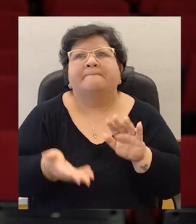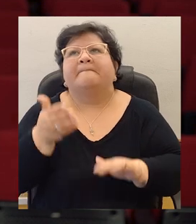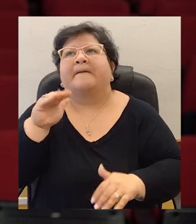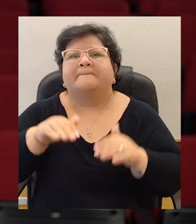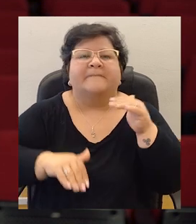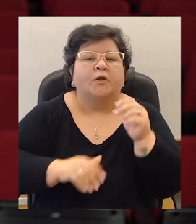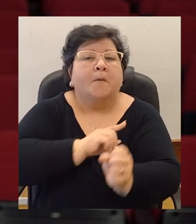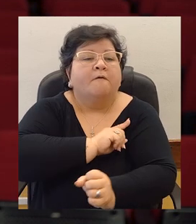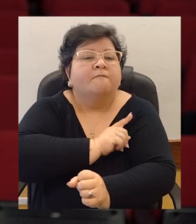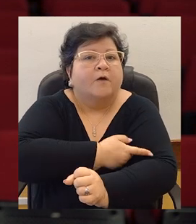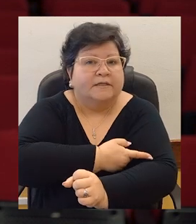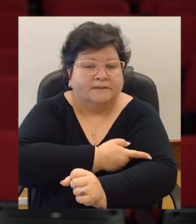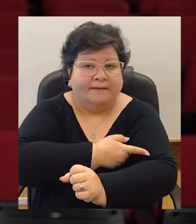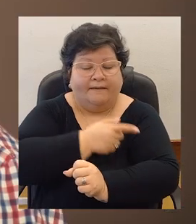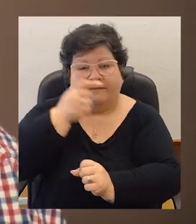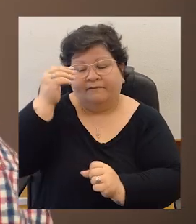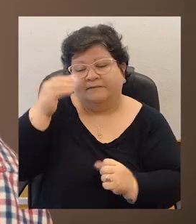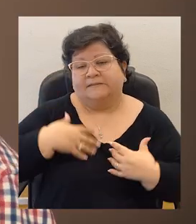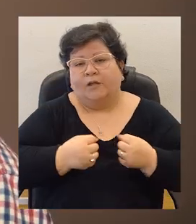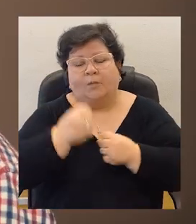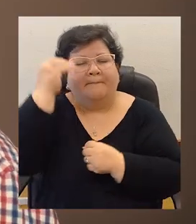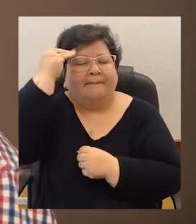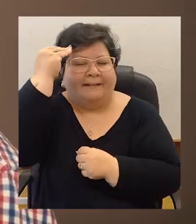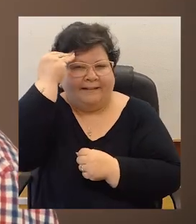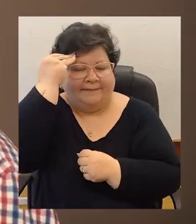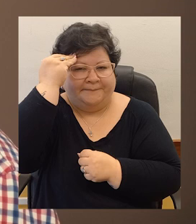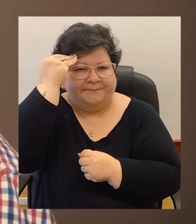salud mental en cada momento empezamos